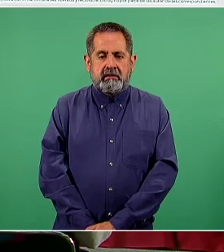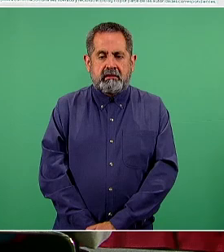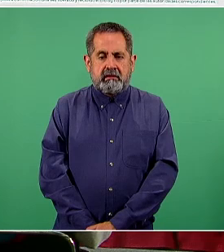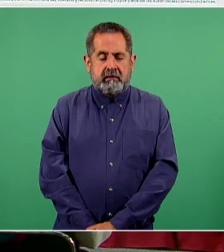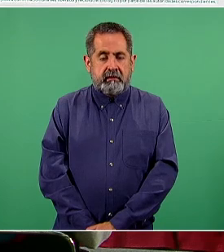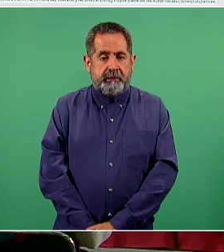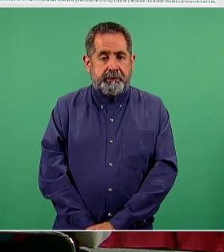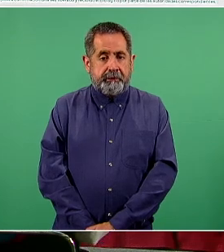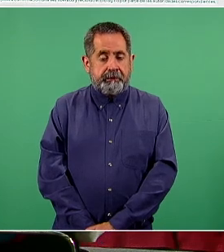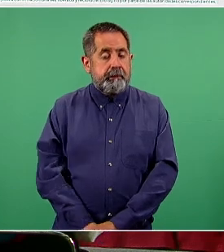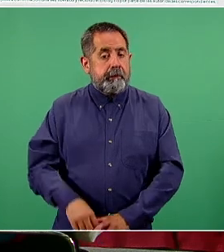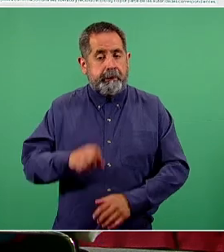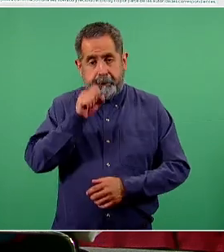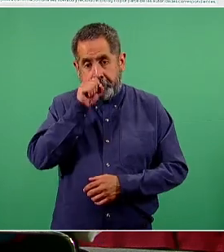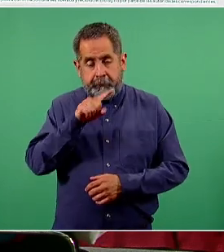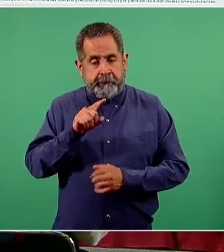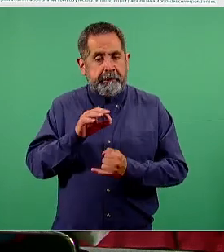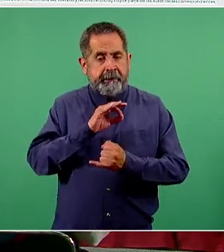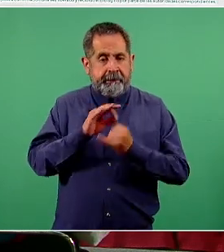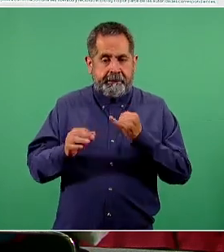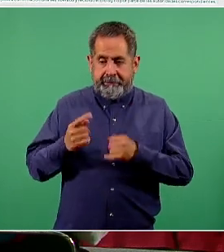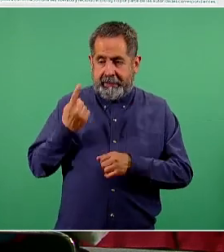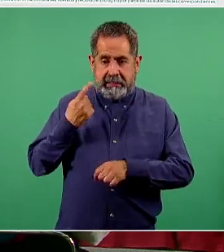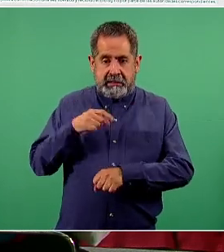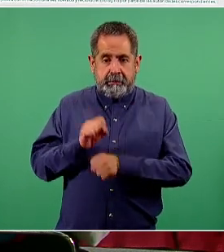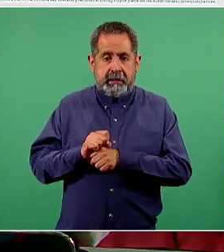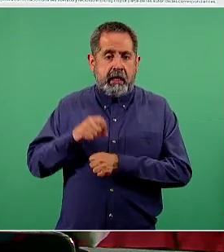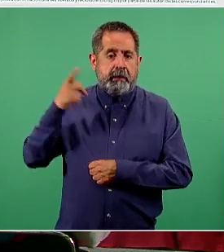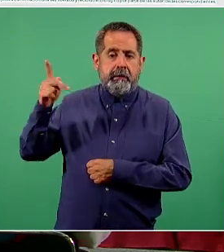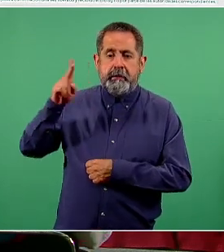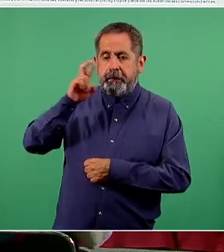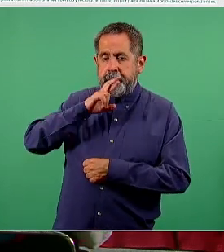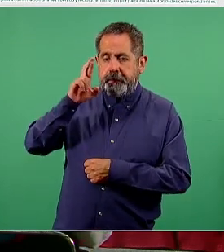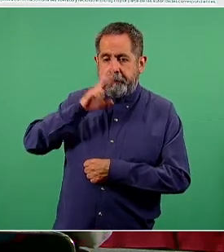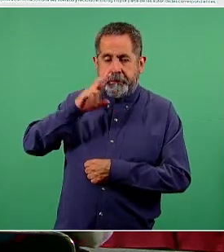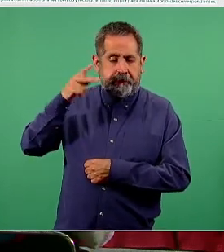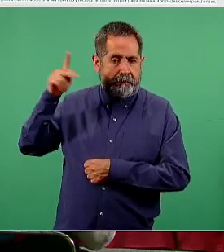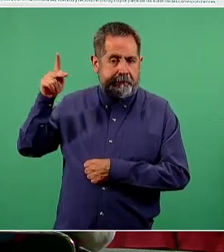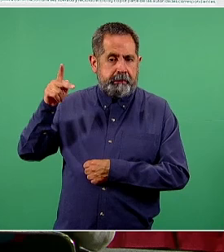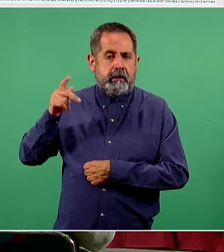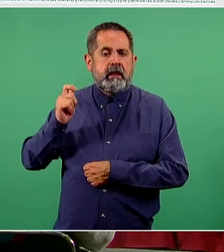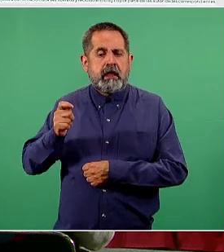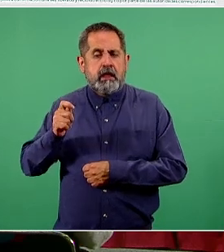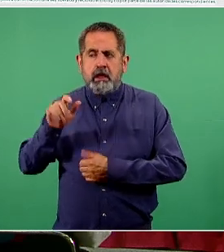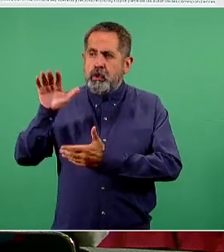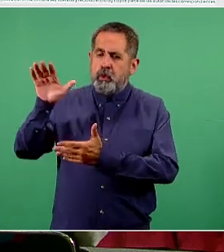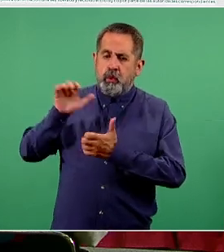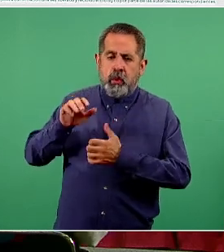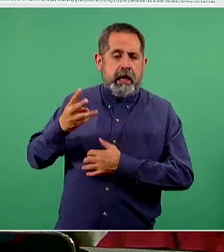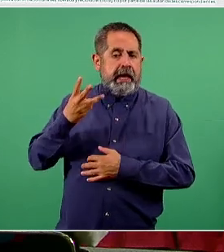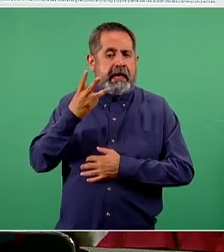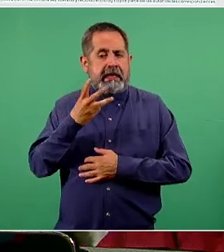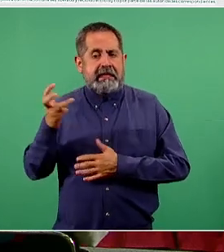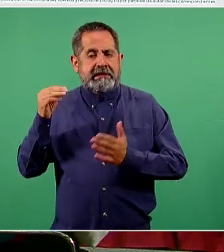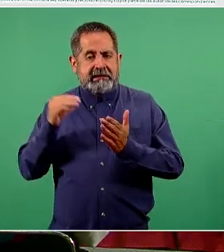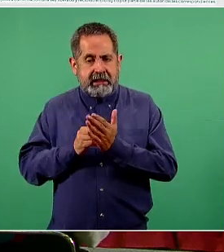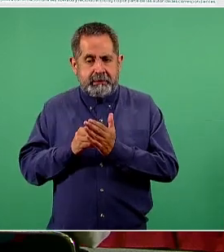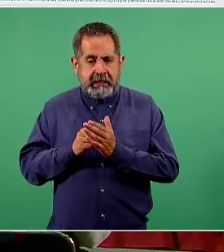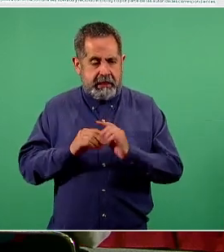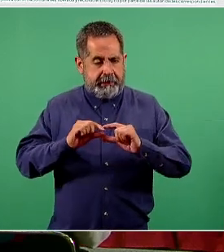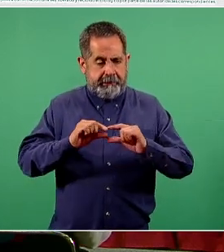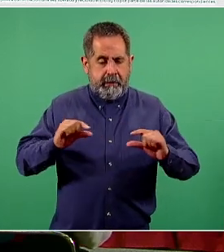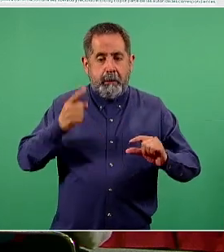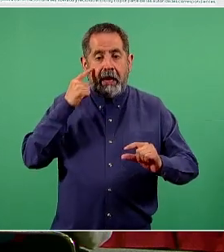488.470 dosis. Y finalmente para esta semana, Sputnik V, la vacuna rusa, recibiremos 300.000 segundas